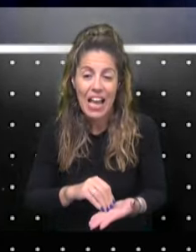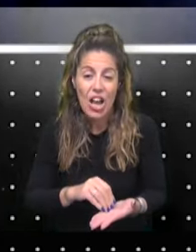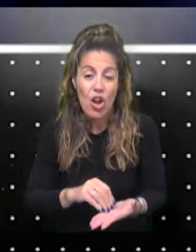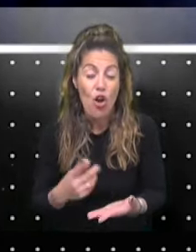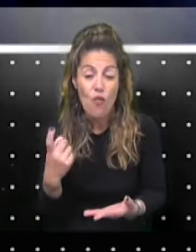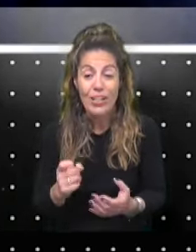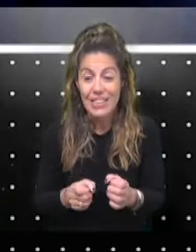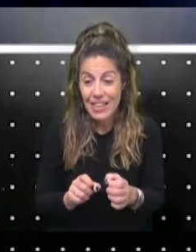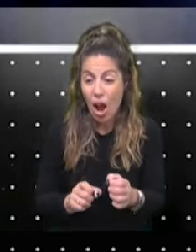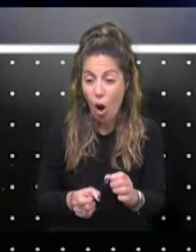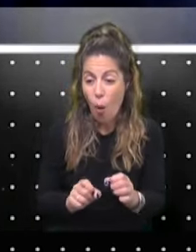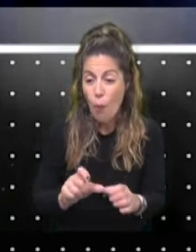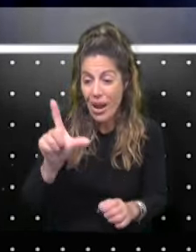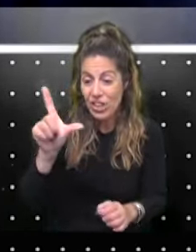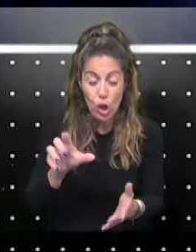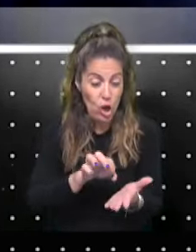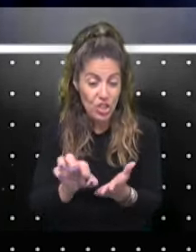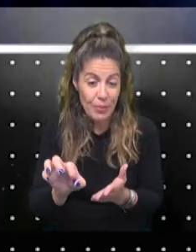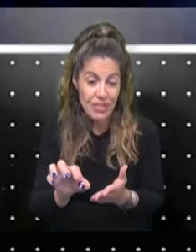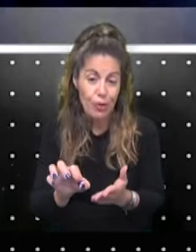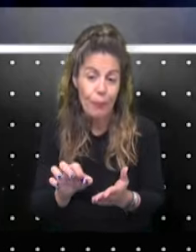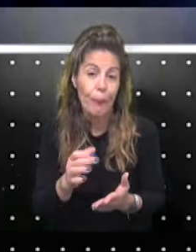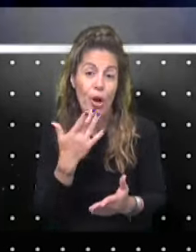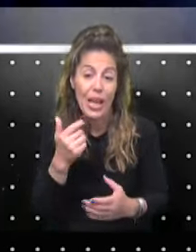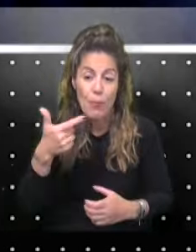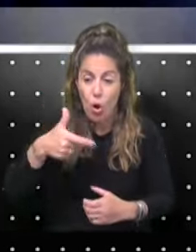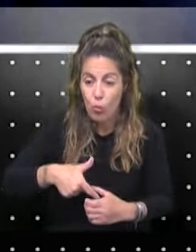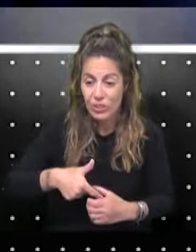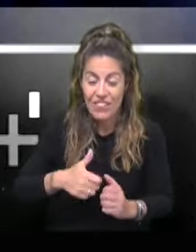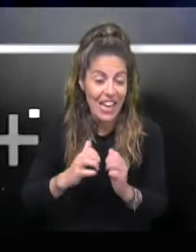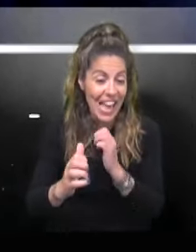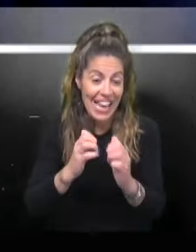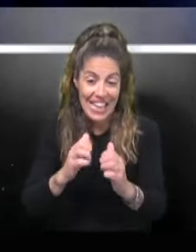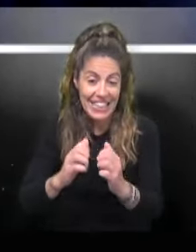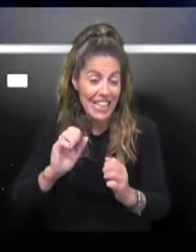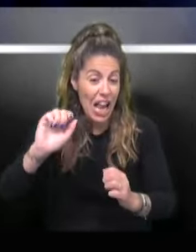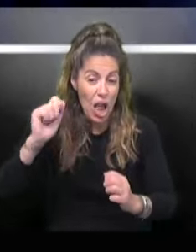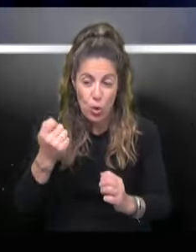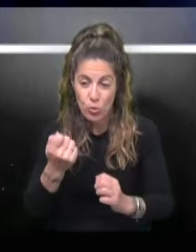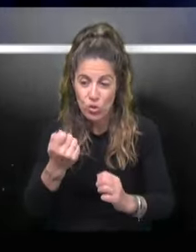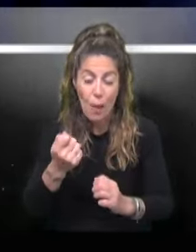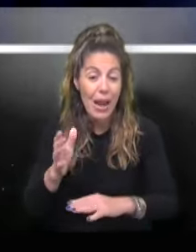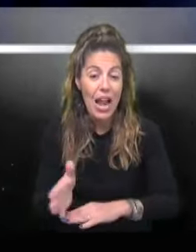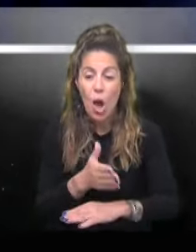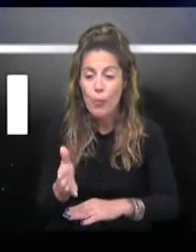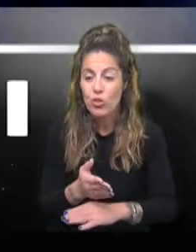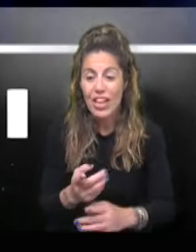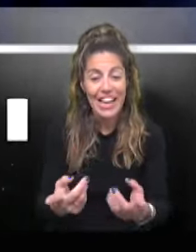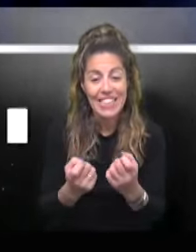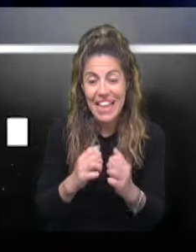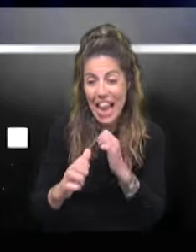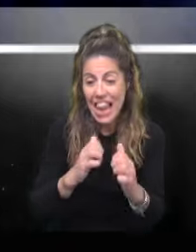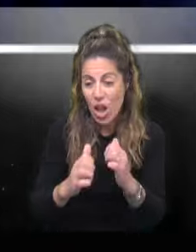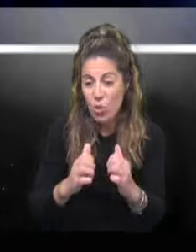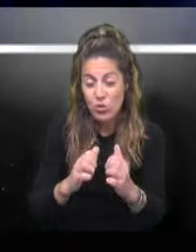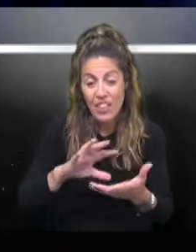se han dado en los servicios típicamente El combustible la electricidad aquellas producciones que utilizan este la electricidad de